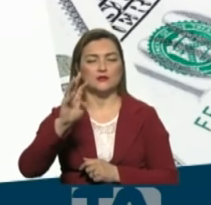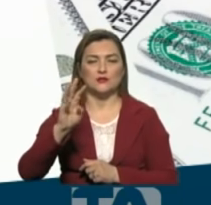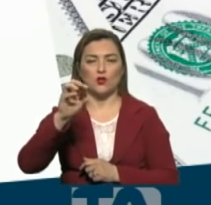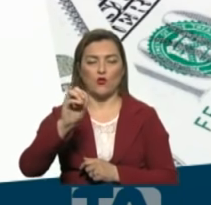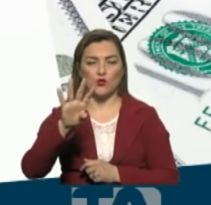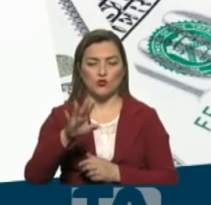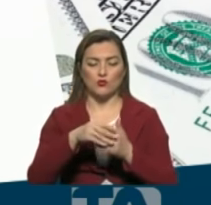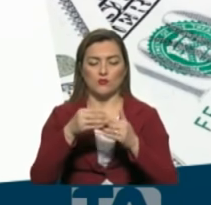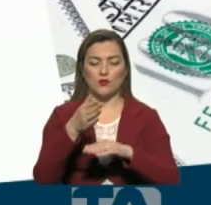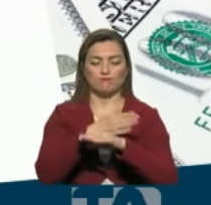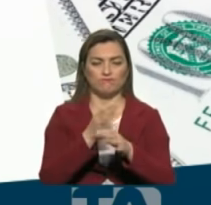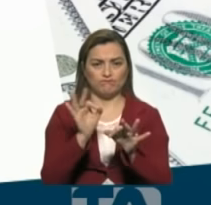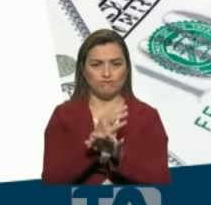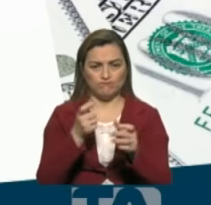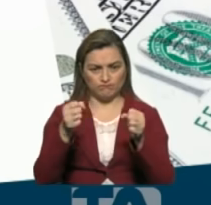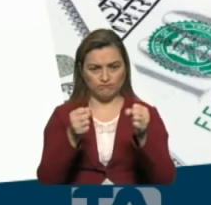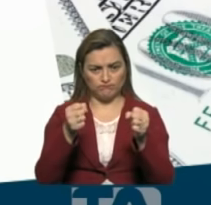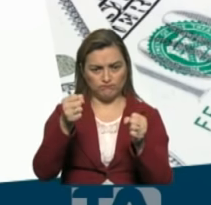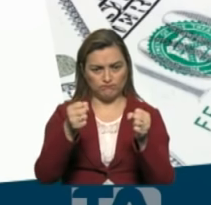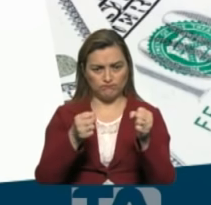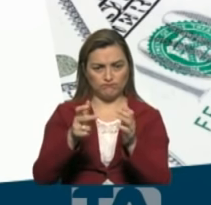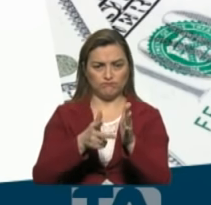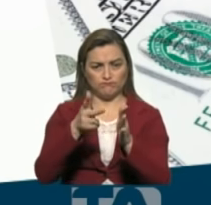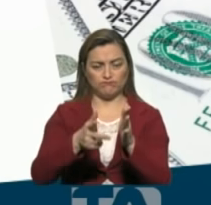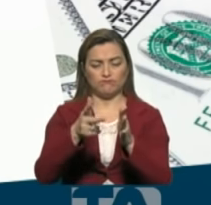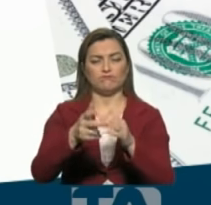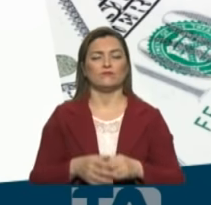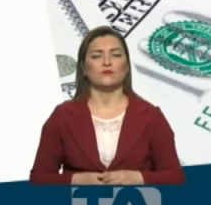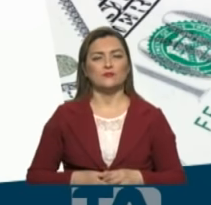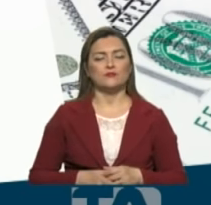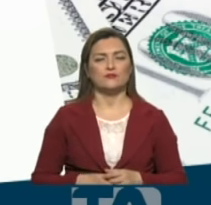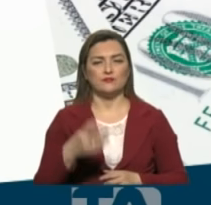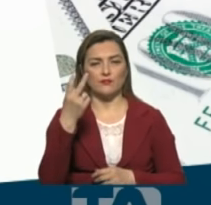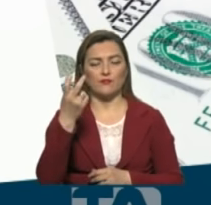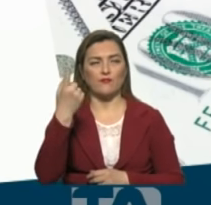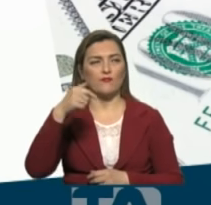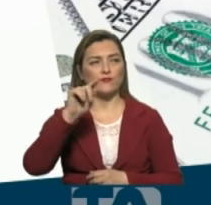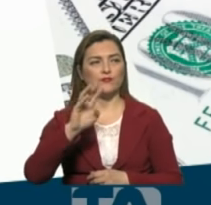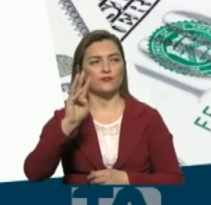15.937.604 dólares para la preoperación de la primera línea del Metro de Quito, de los cuales